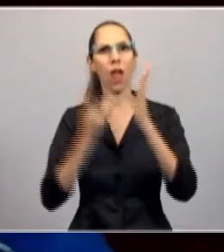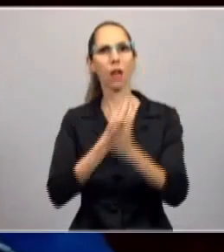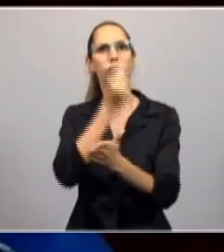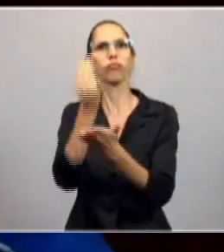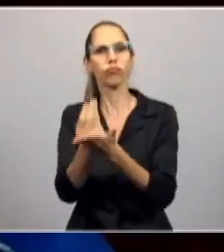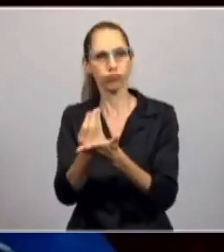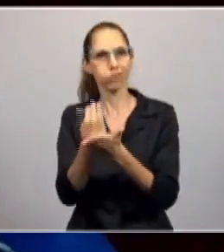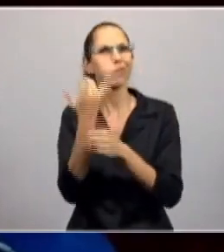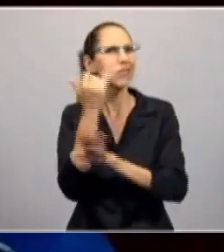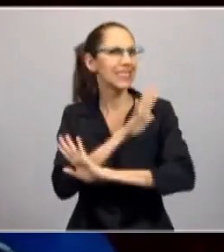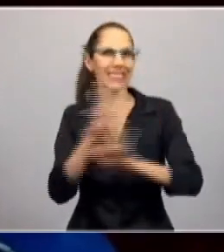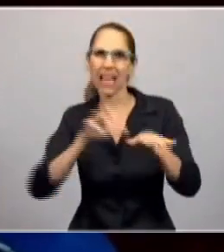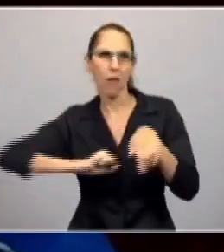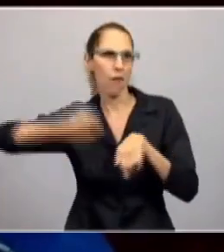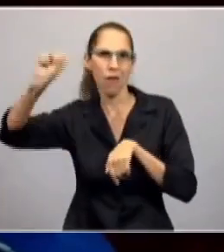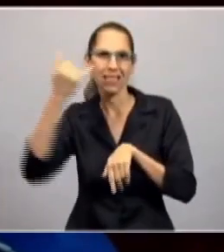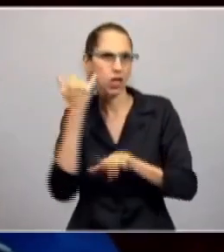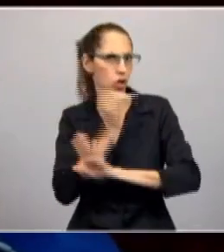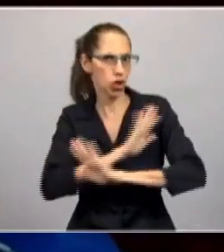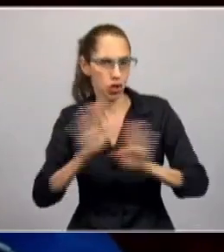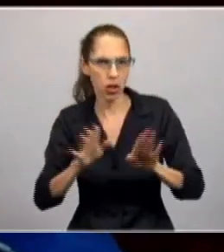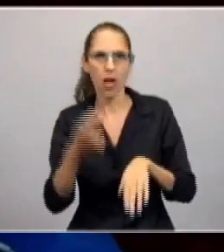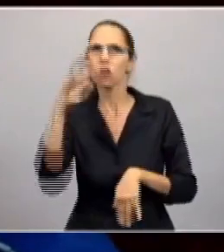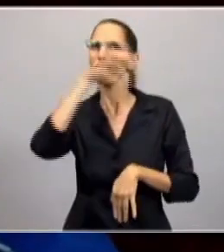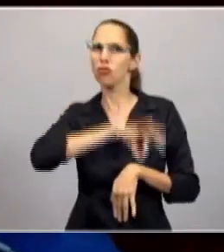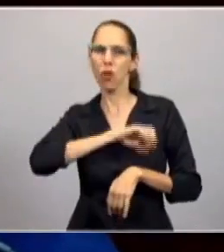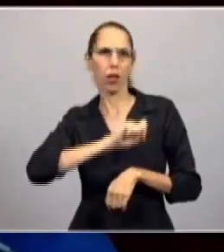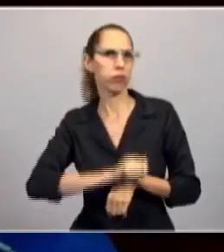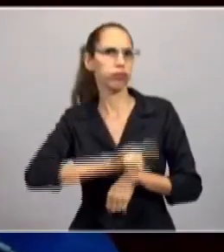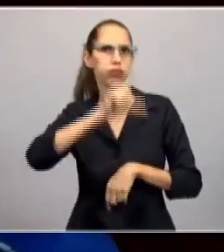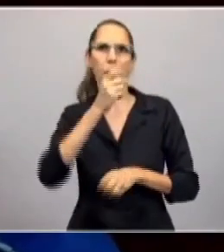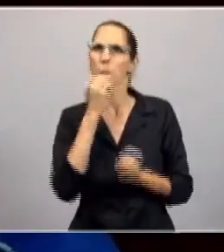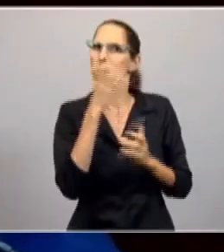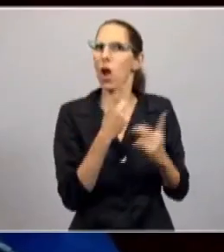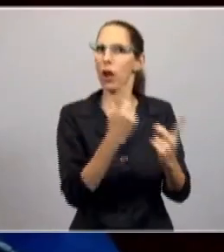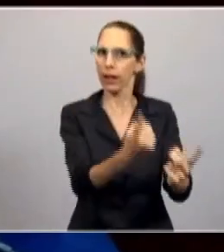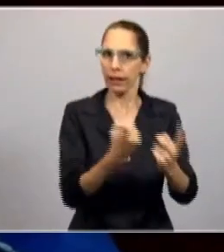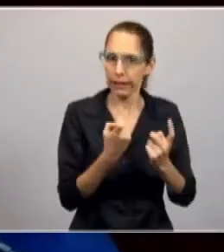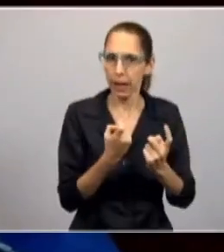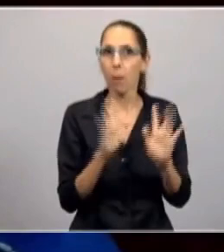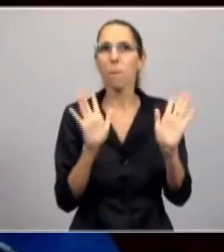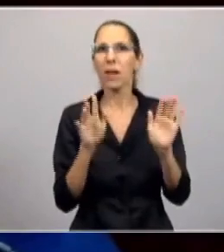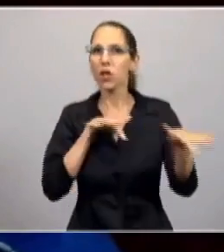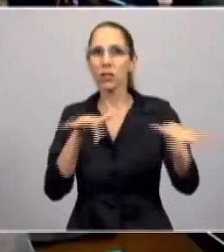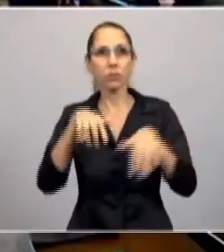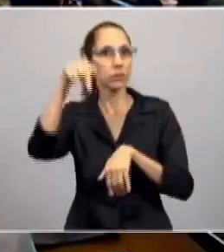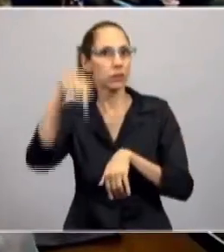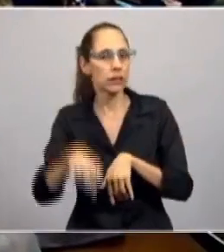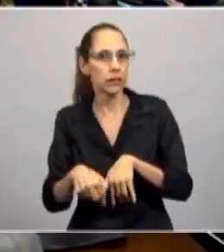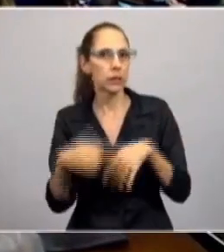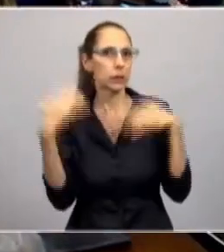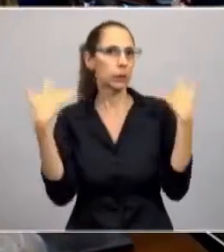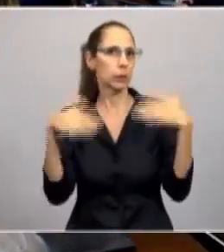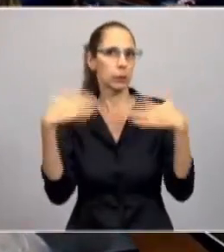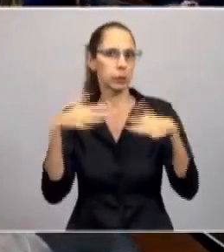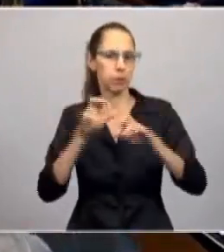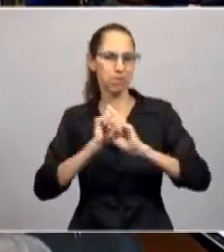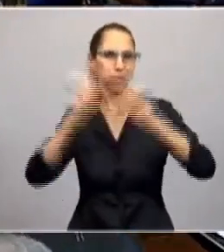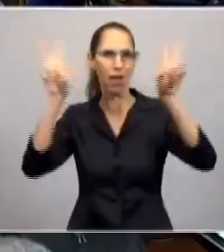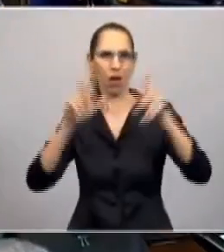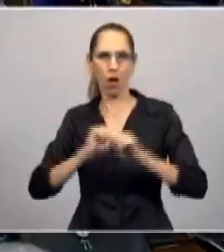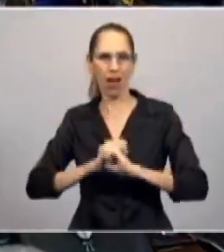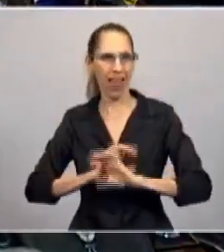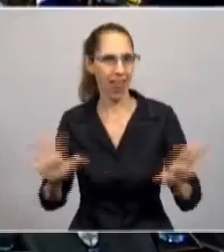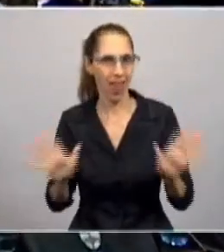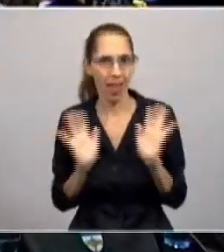y una necesidad imperiosa de mejorar los salarios y la distribución, ahora estamos en un escenario no solo sustancialmente más grave,